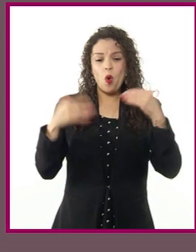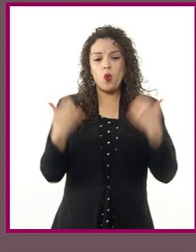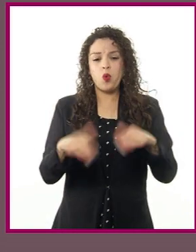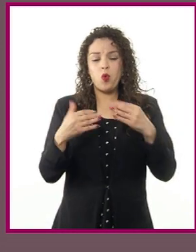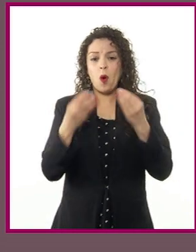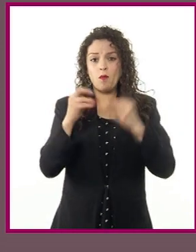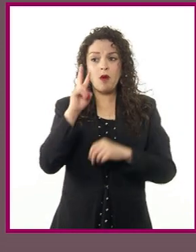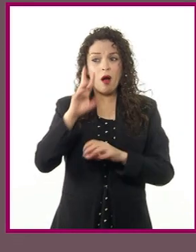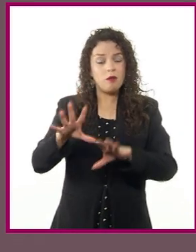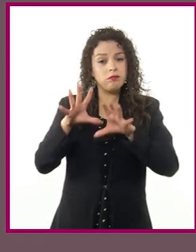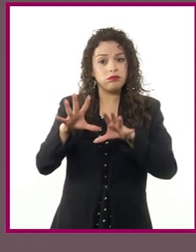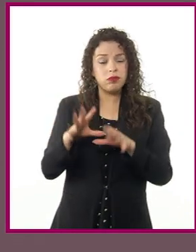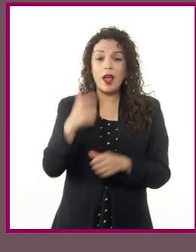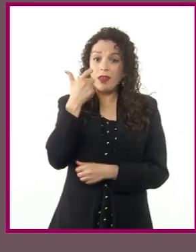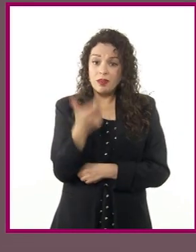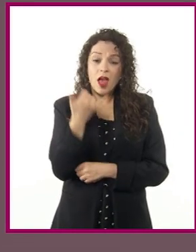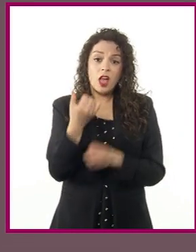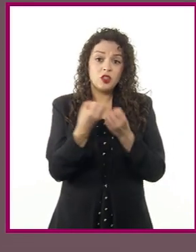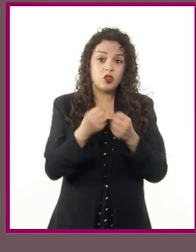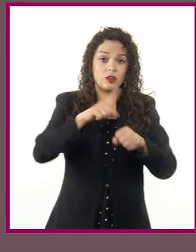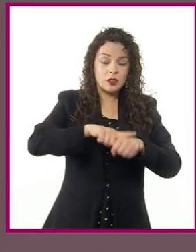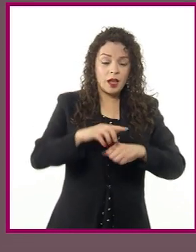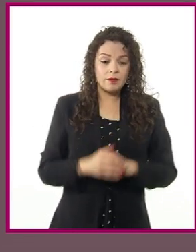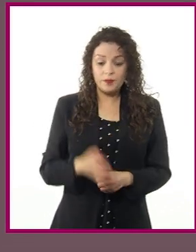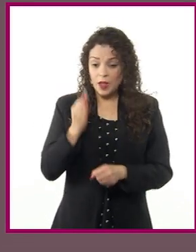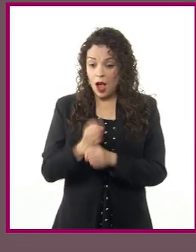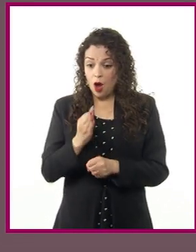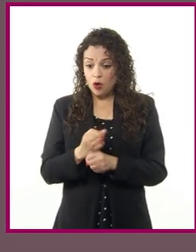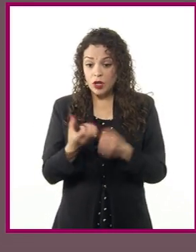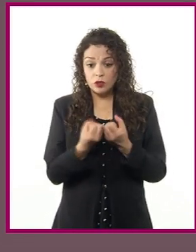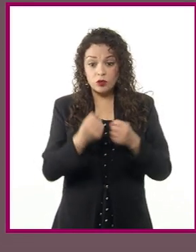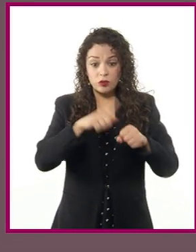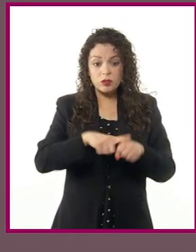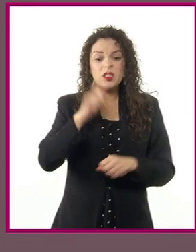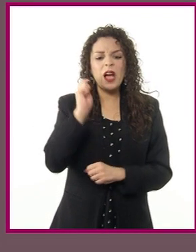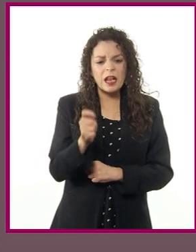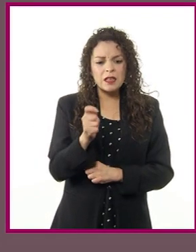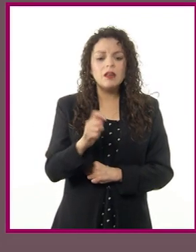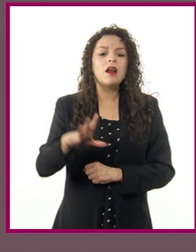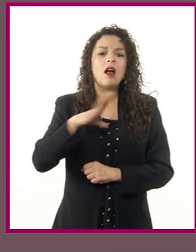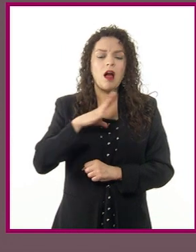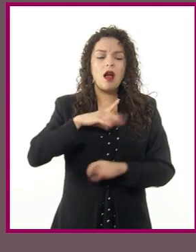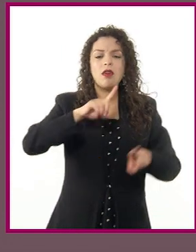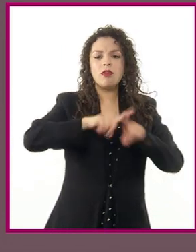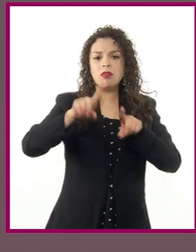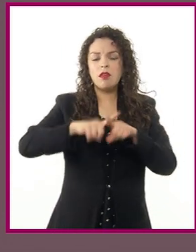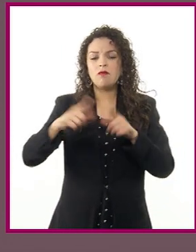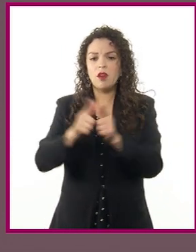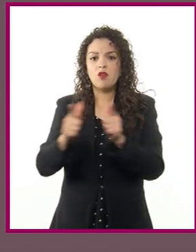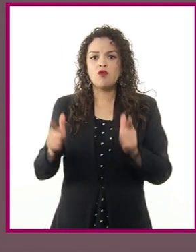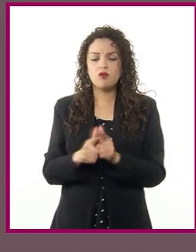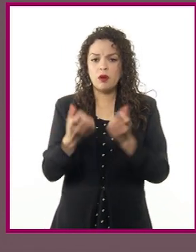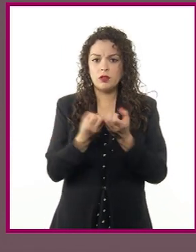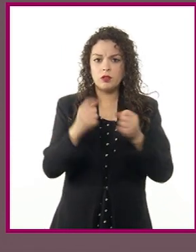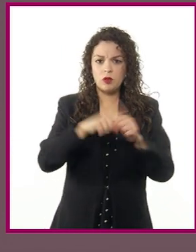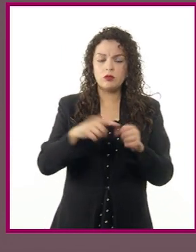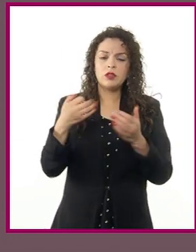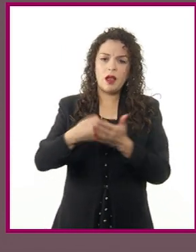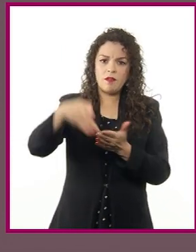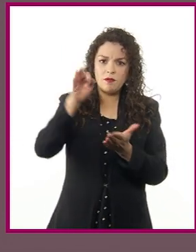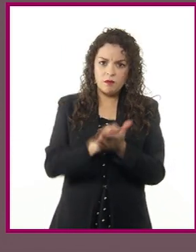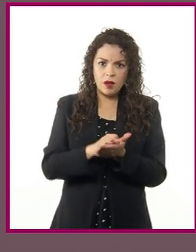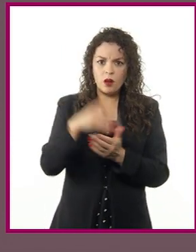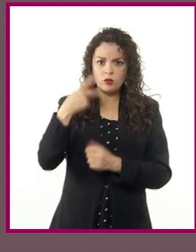económica y social. En las sociedades actuales coexisten distintos grupos sociales con valores, creencias